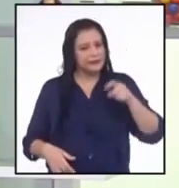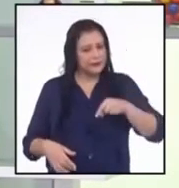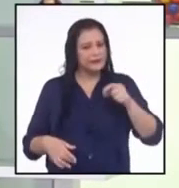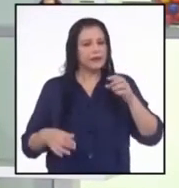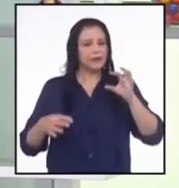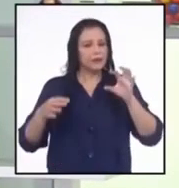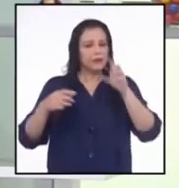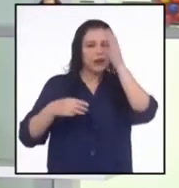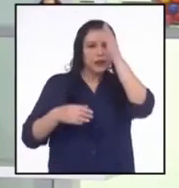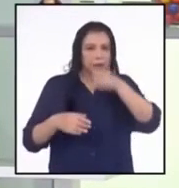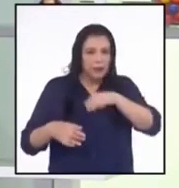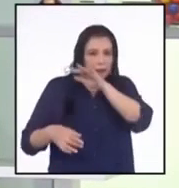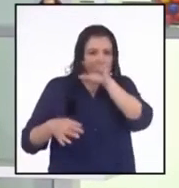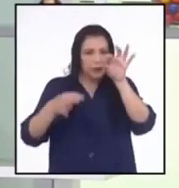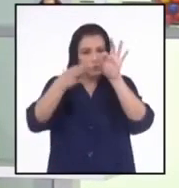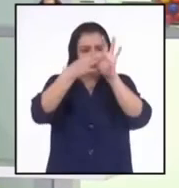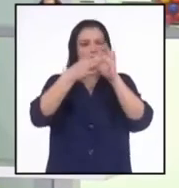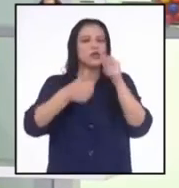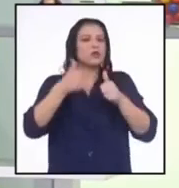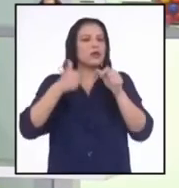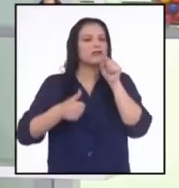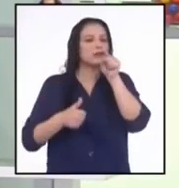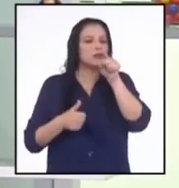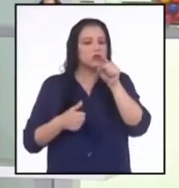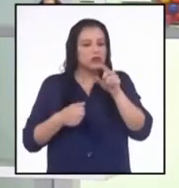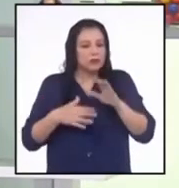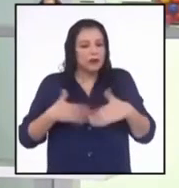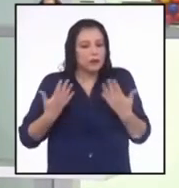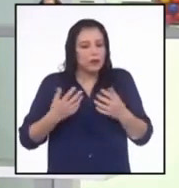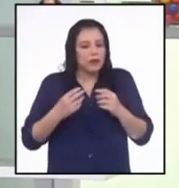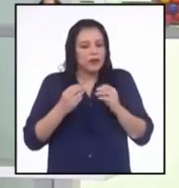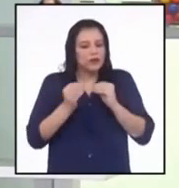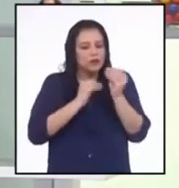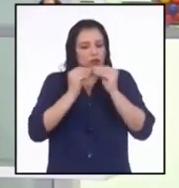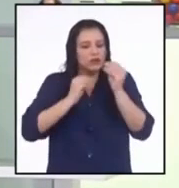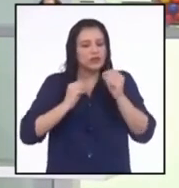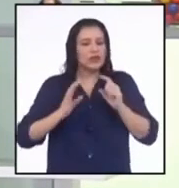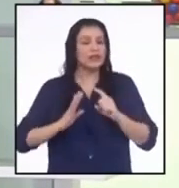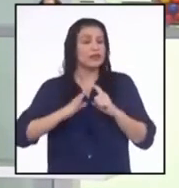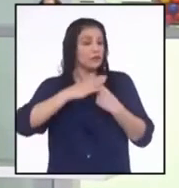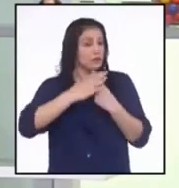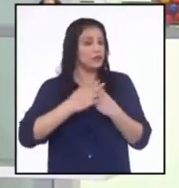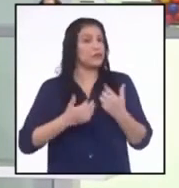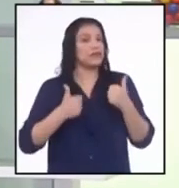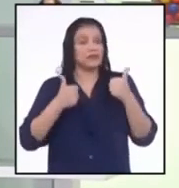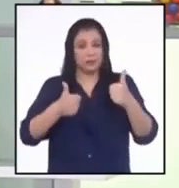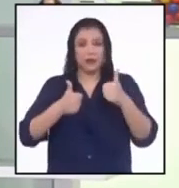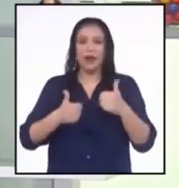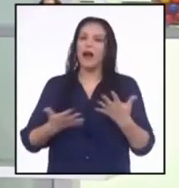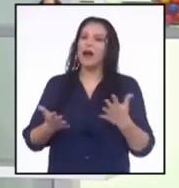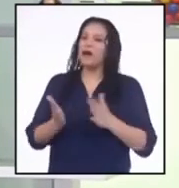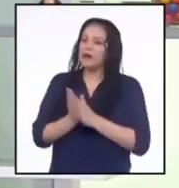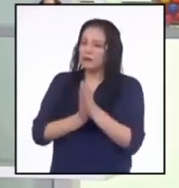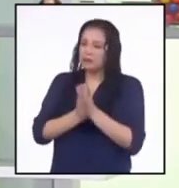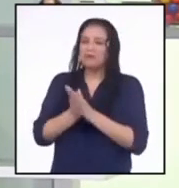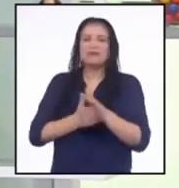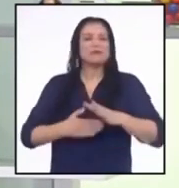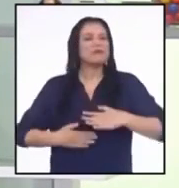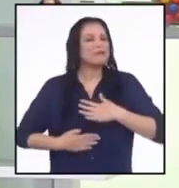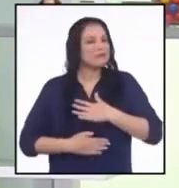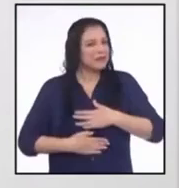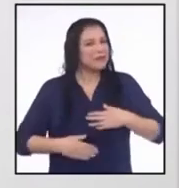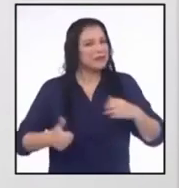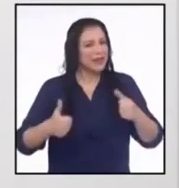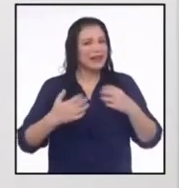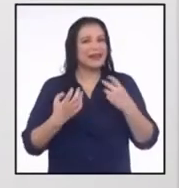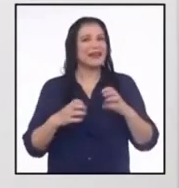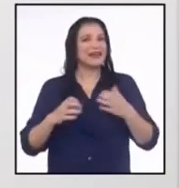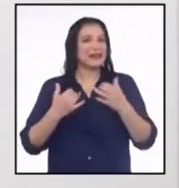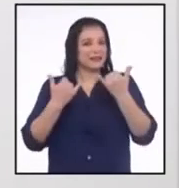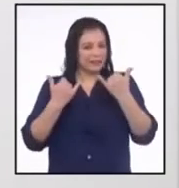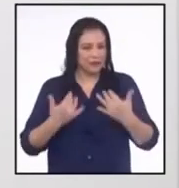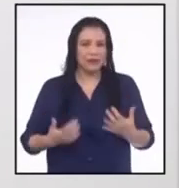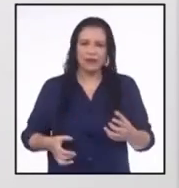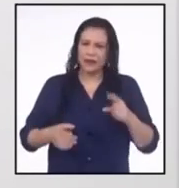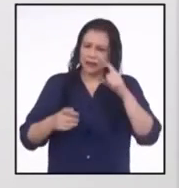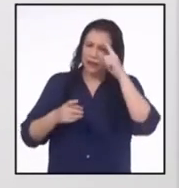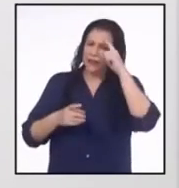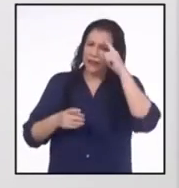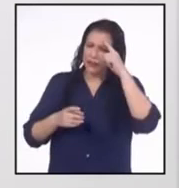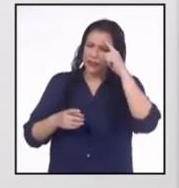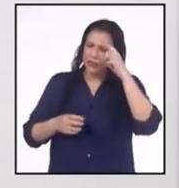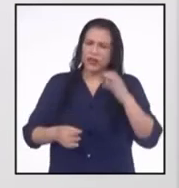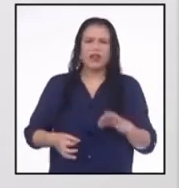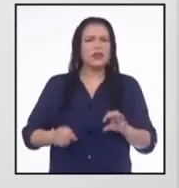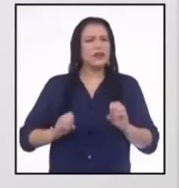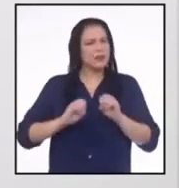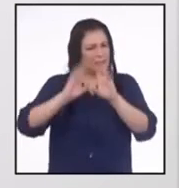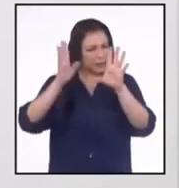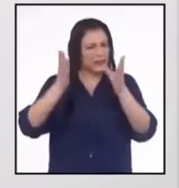vértice y además un punto para poder resolver las situaciones de manera correcta. Estuvo súper entretenido el programa de hoy. Creo que ha quedado más